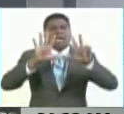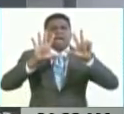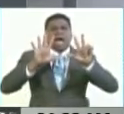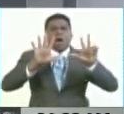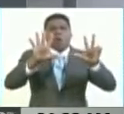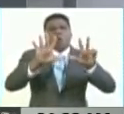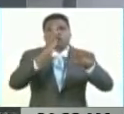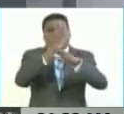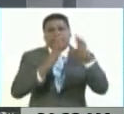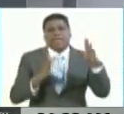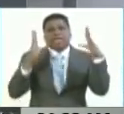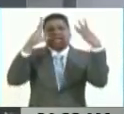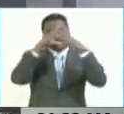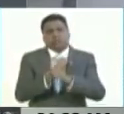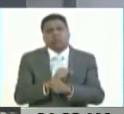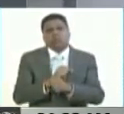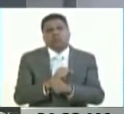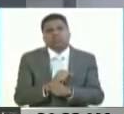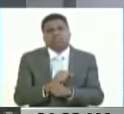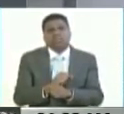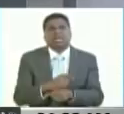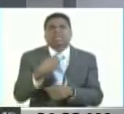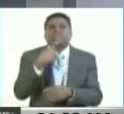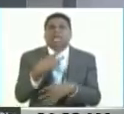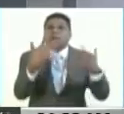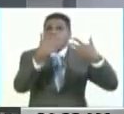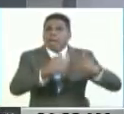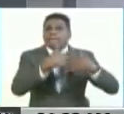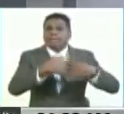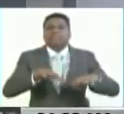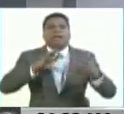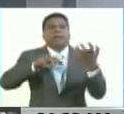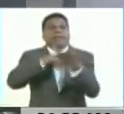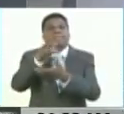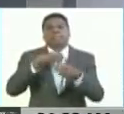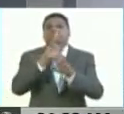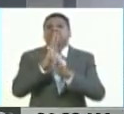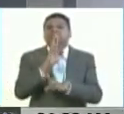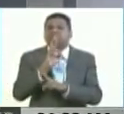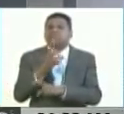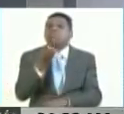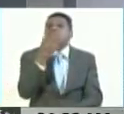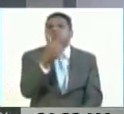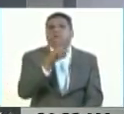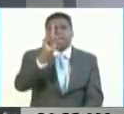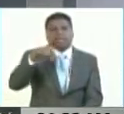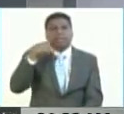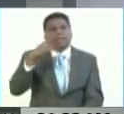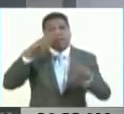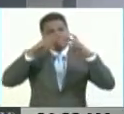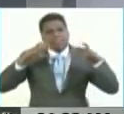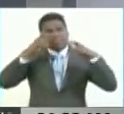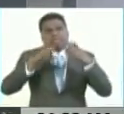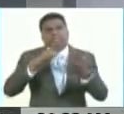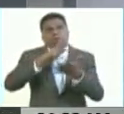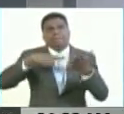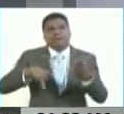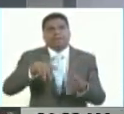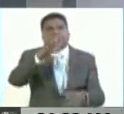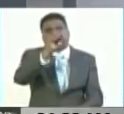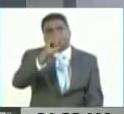noche, el consorcio Credicard informó que ya había sido solucionado este problema. Sin embargo, luego de las investigaciones por parte del